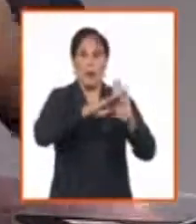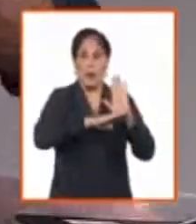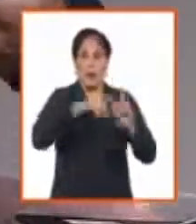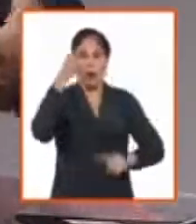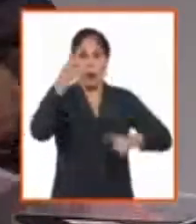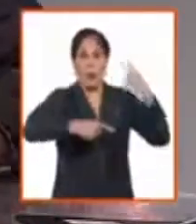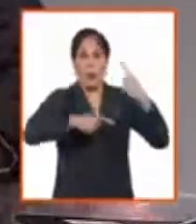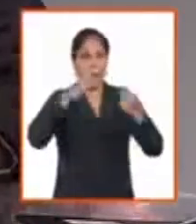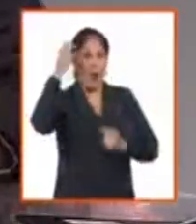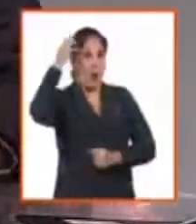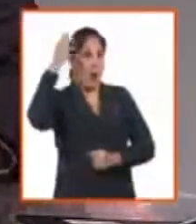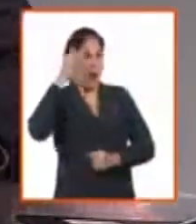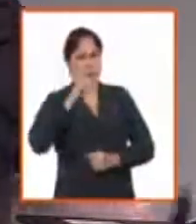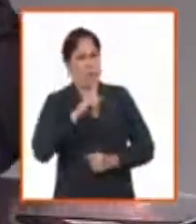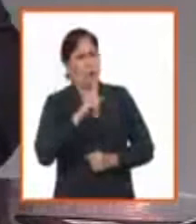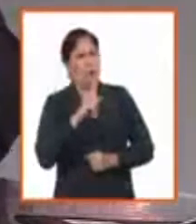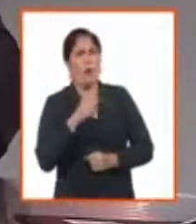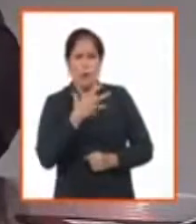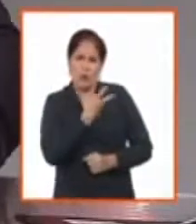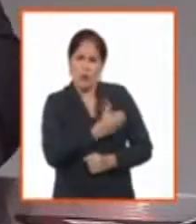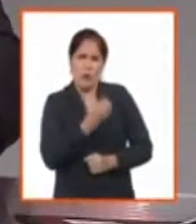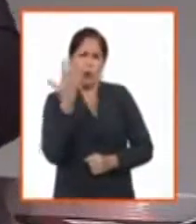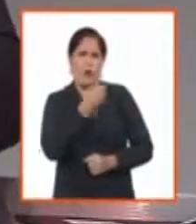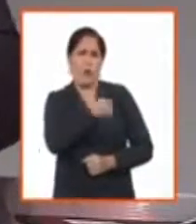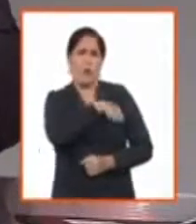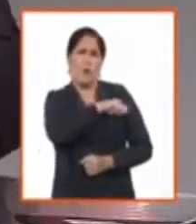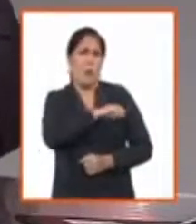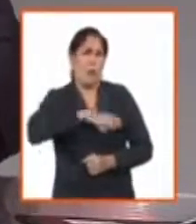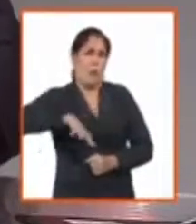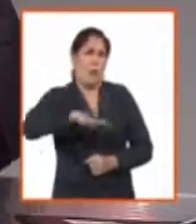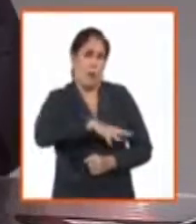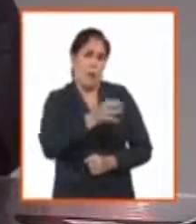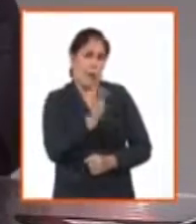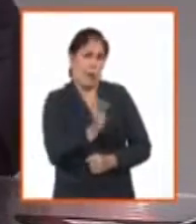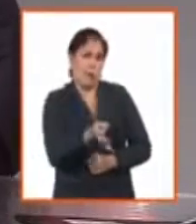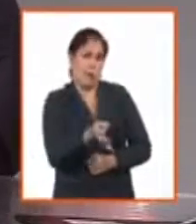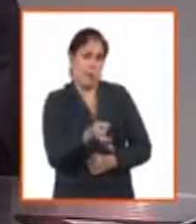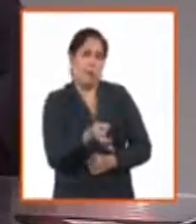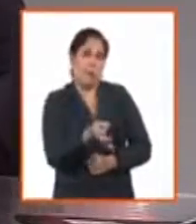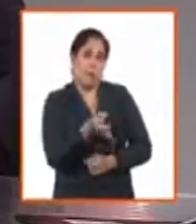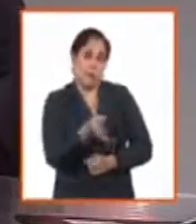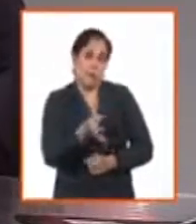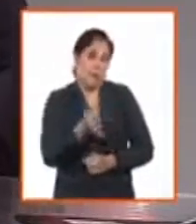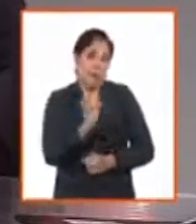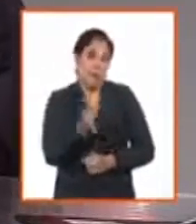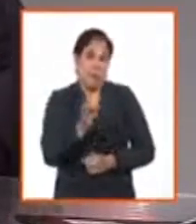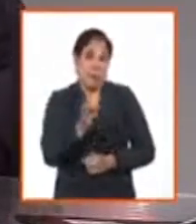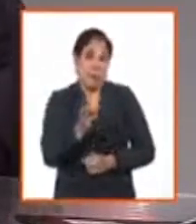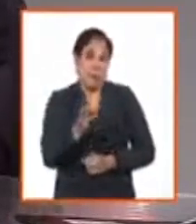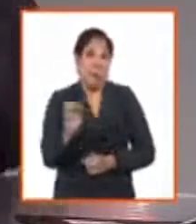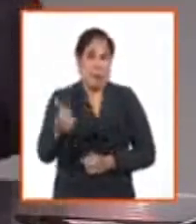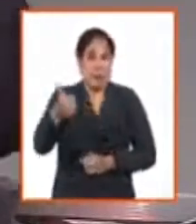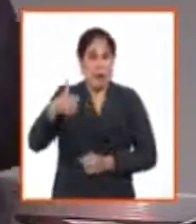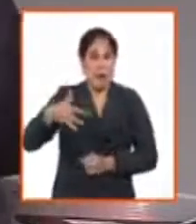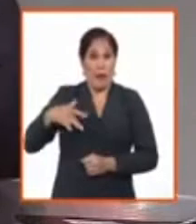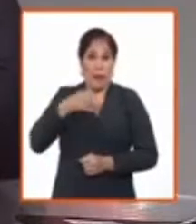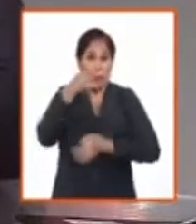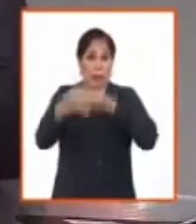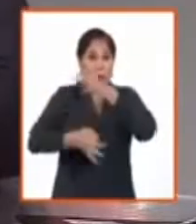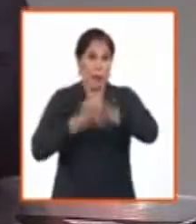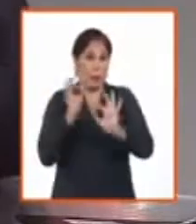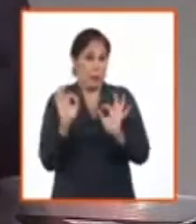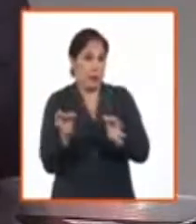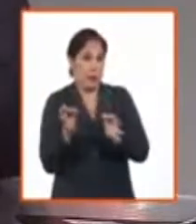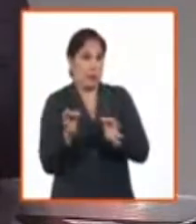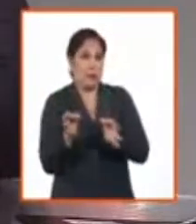gobierno y no contra el pueblo bueno veíamos algo que decía alberto fernández que también fue un argumento que usaron todos los mandatarios todas las personas que hablaron